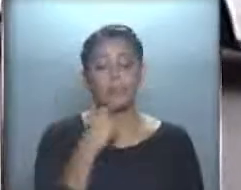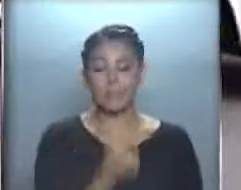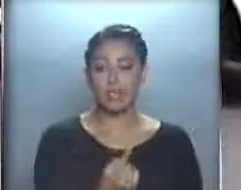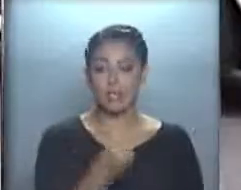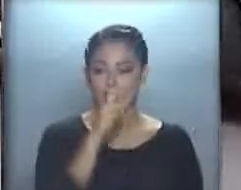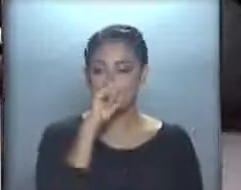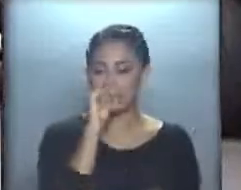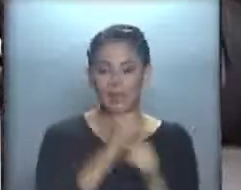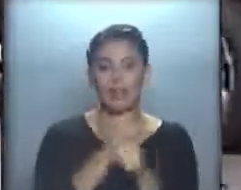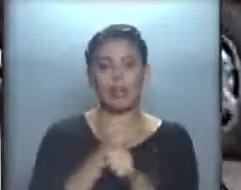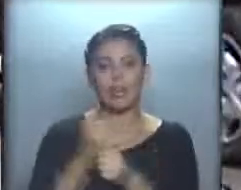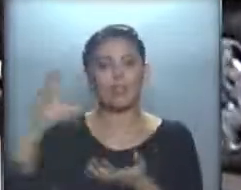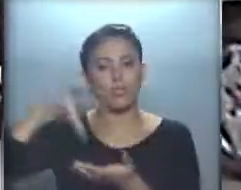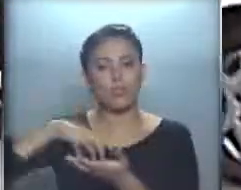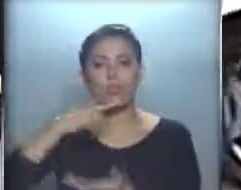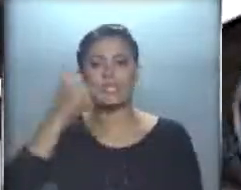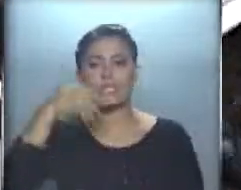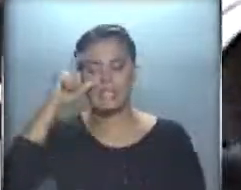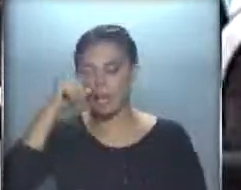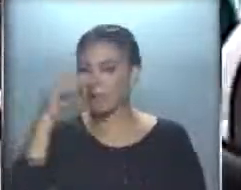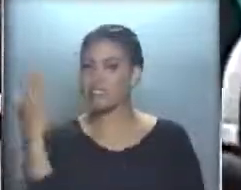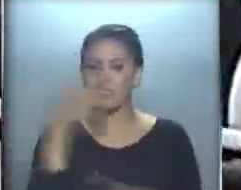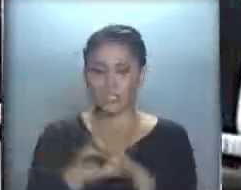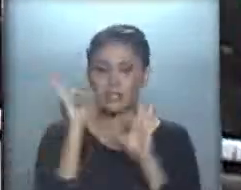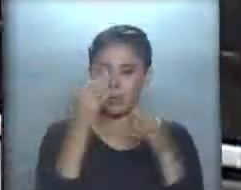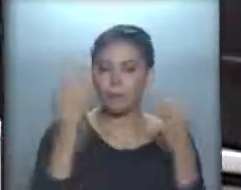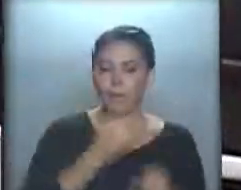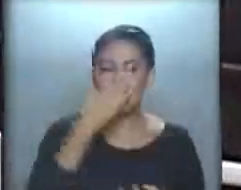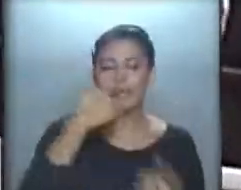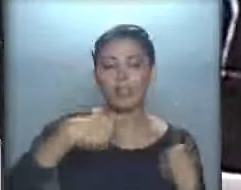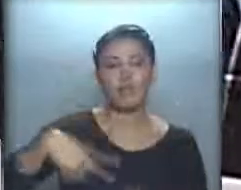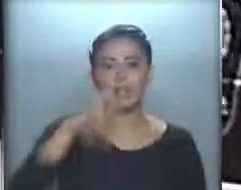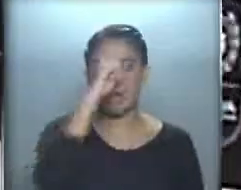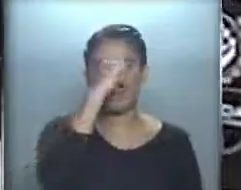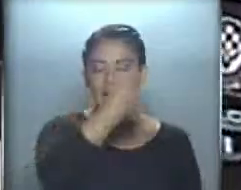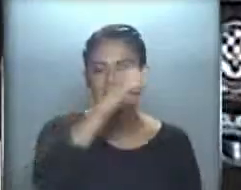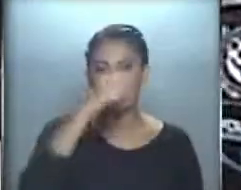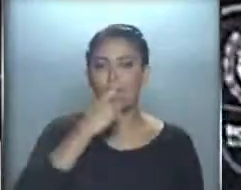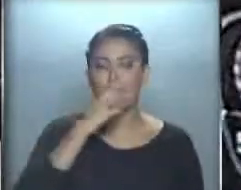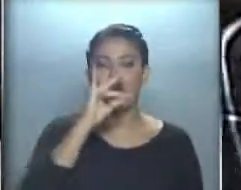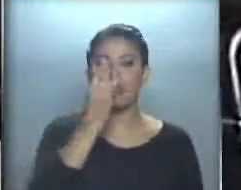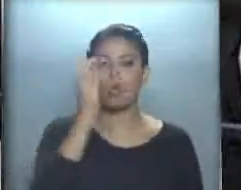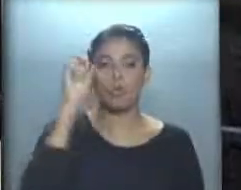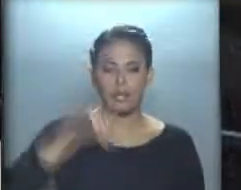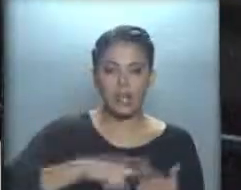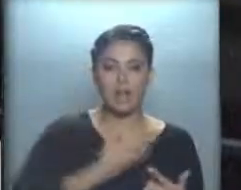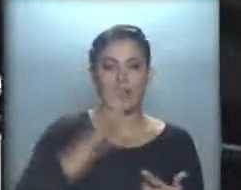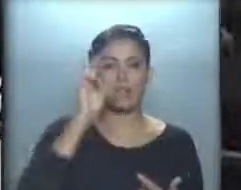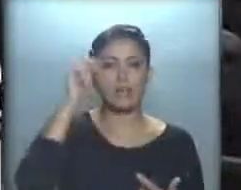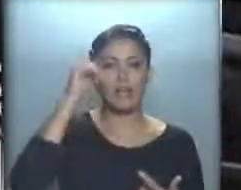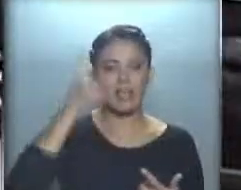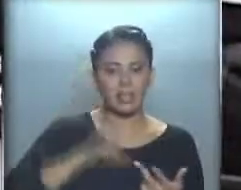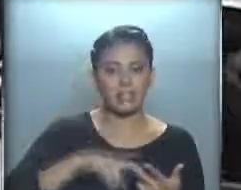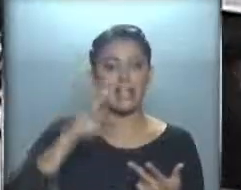la actuación del same que fueron trasladados a diferentes hospitales porteños como les comentaba hace un rato al durán al fernández al ramos mejía